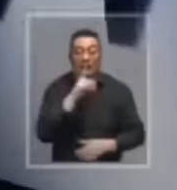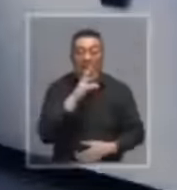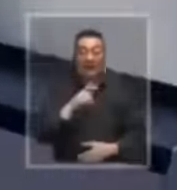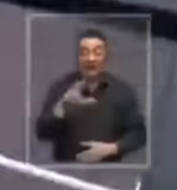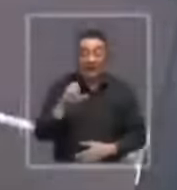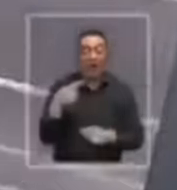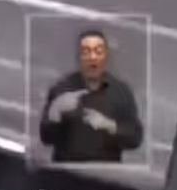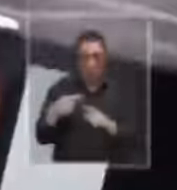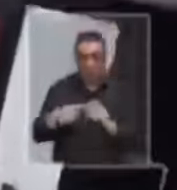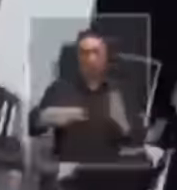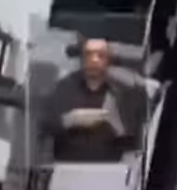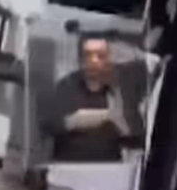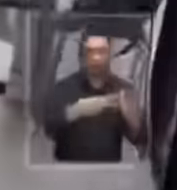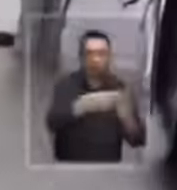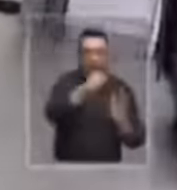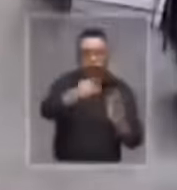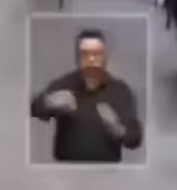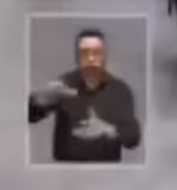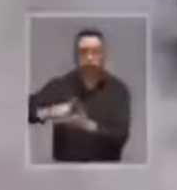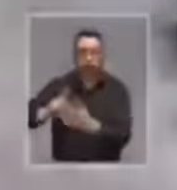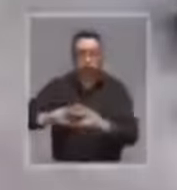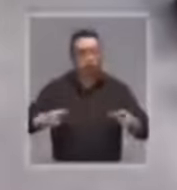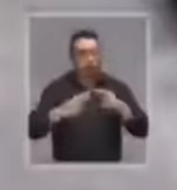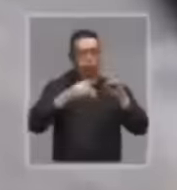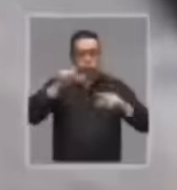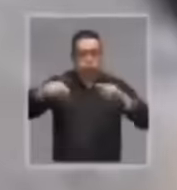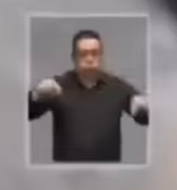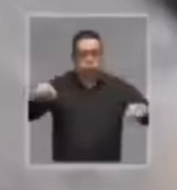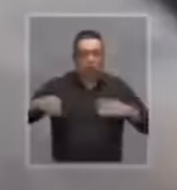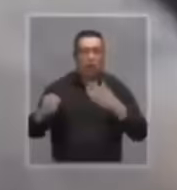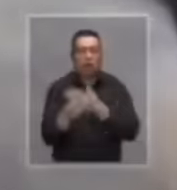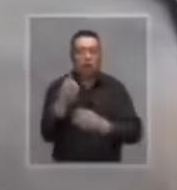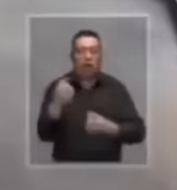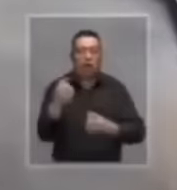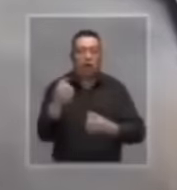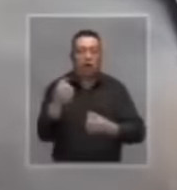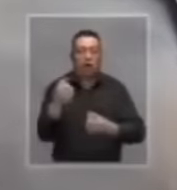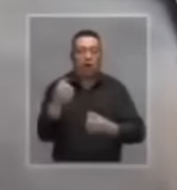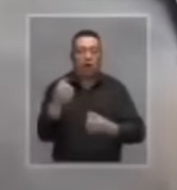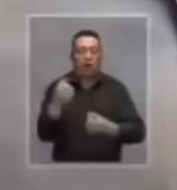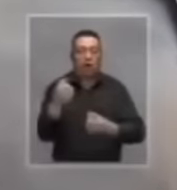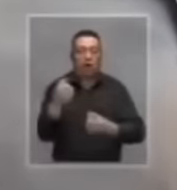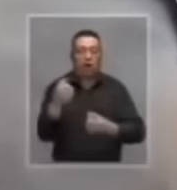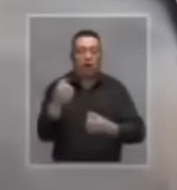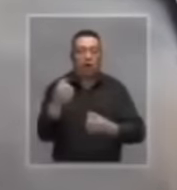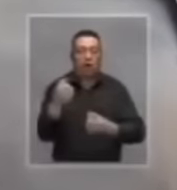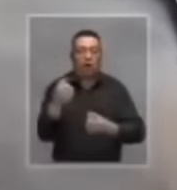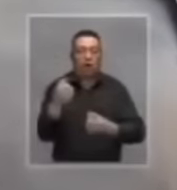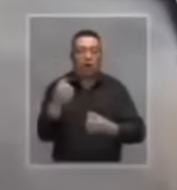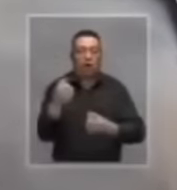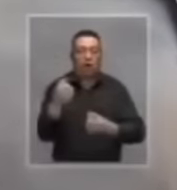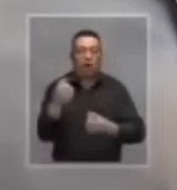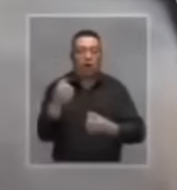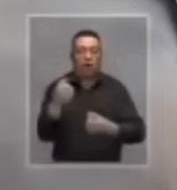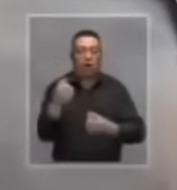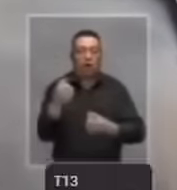otros cargadores y más infraestructura para cargar los nuevos autos. Me parece media cara la carga. ¿Qué opinan